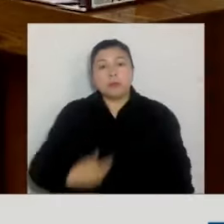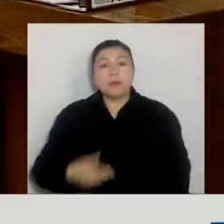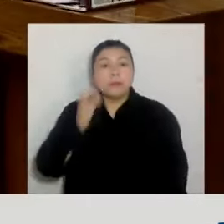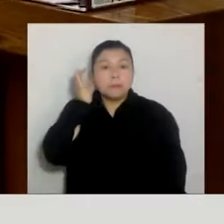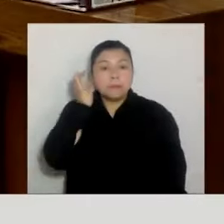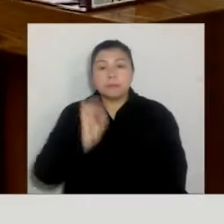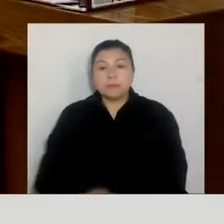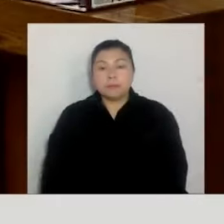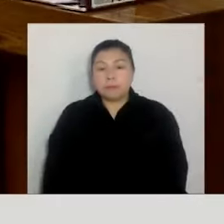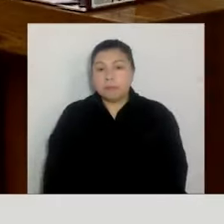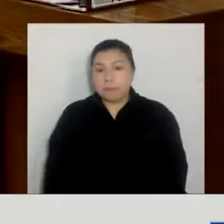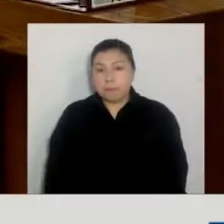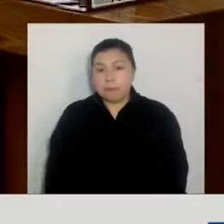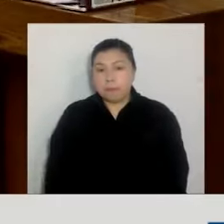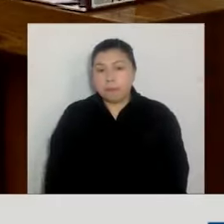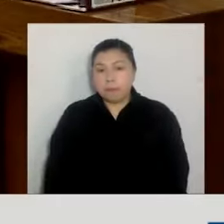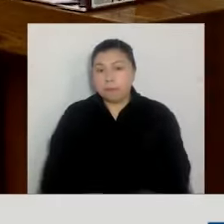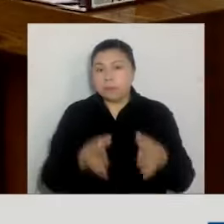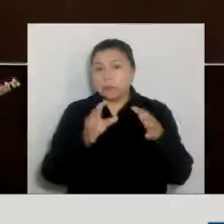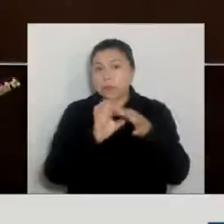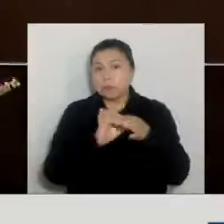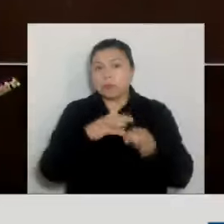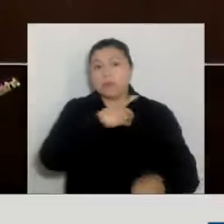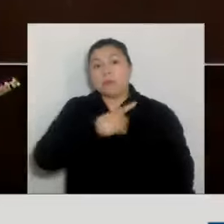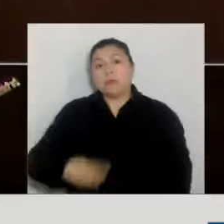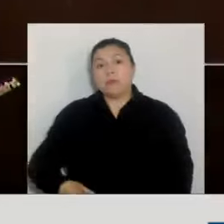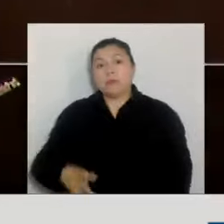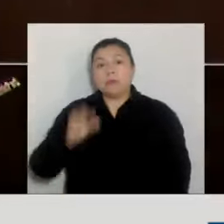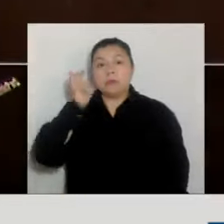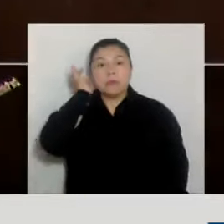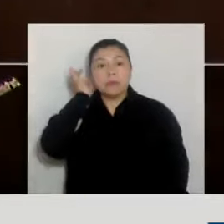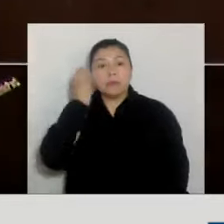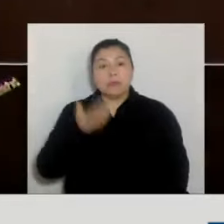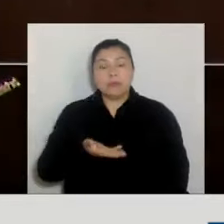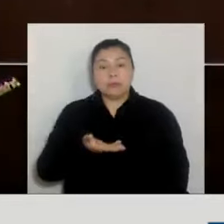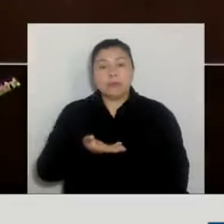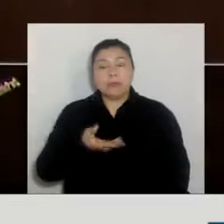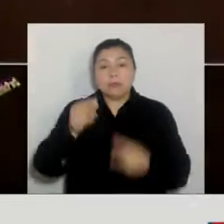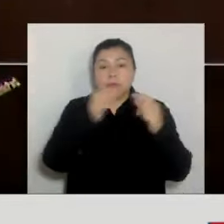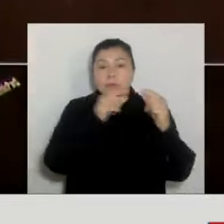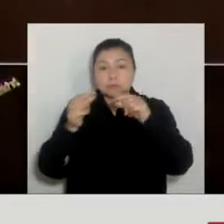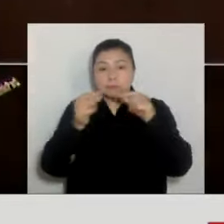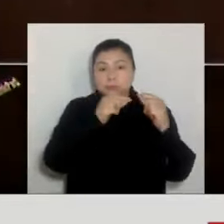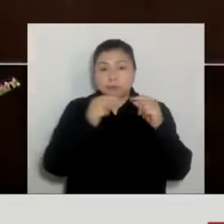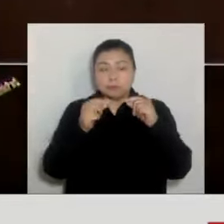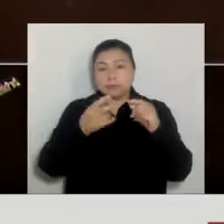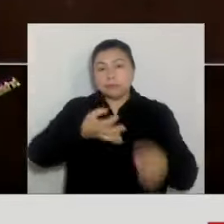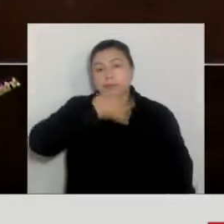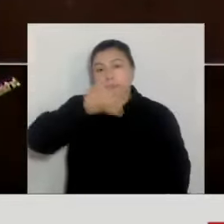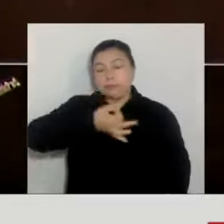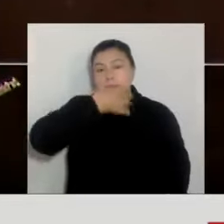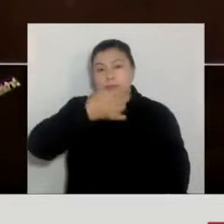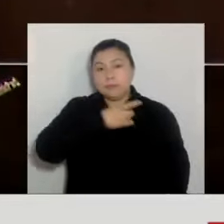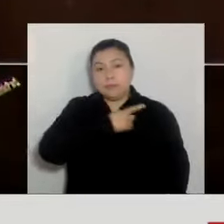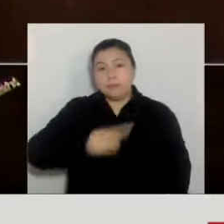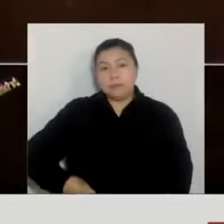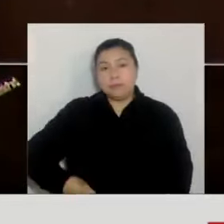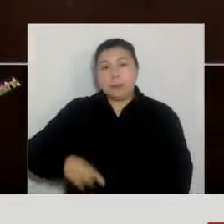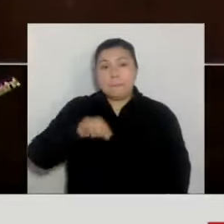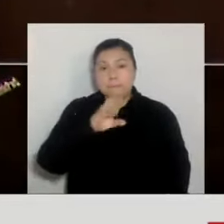presidenta Muchas gracias diputada continuamos con el debate tiene la palabra el diputado Víctor